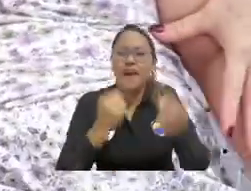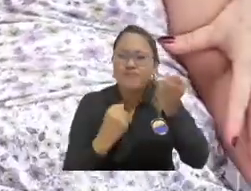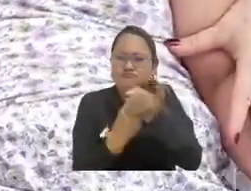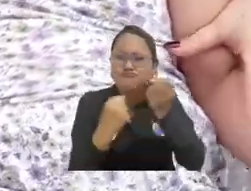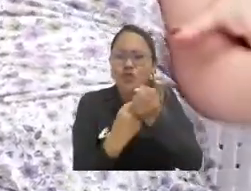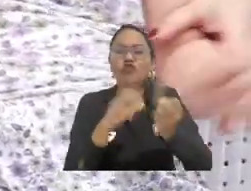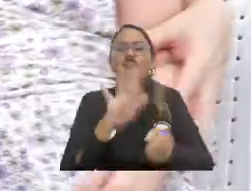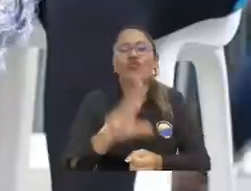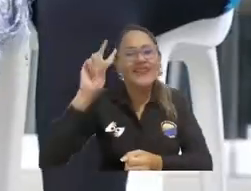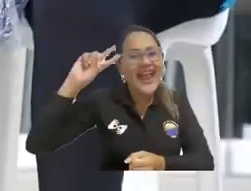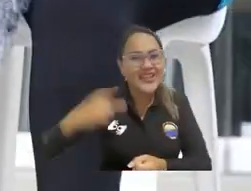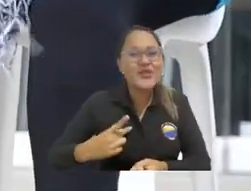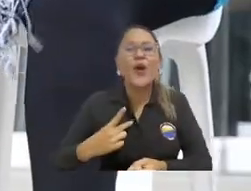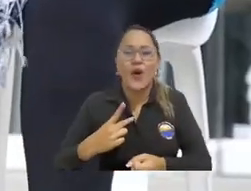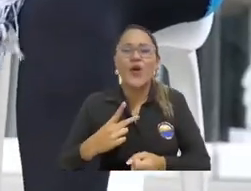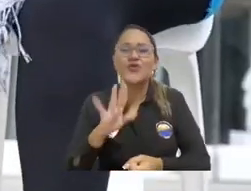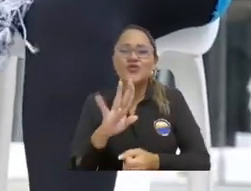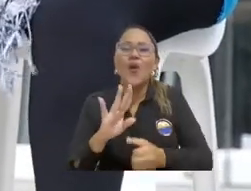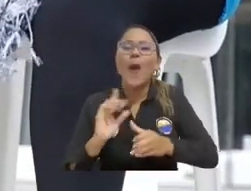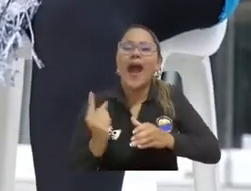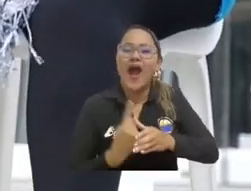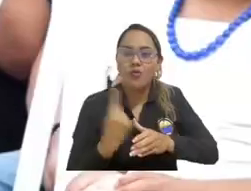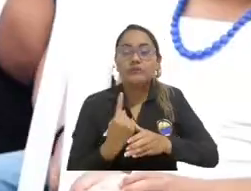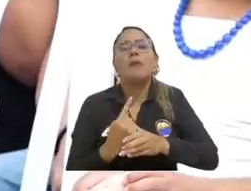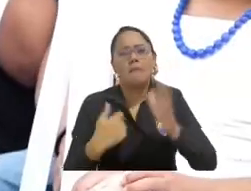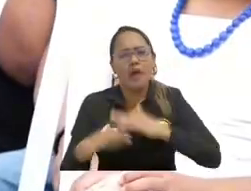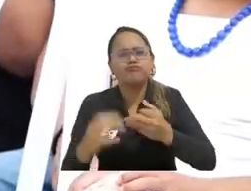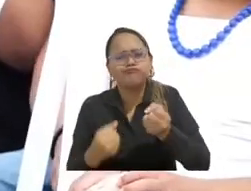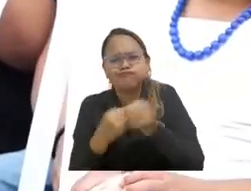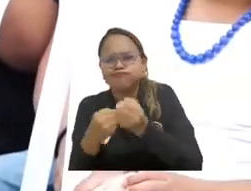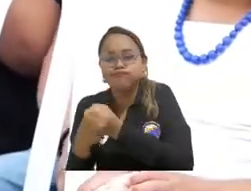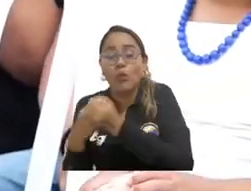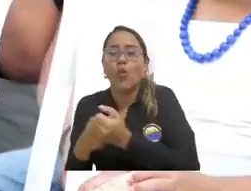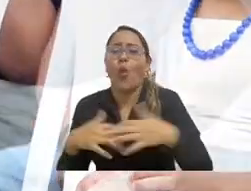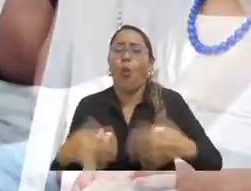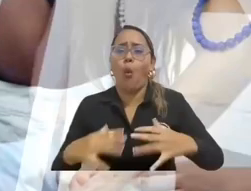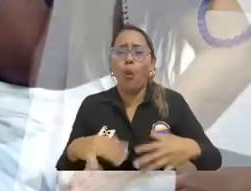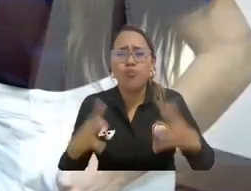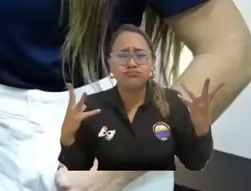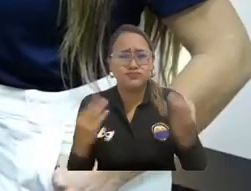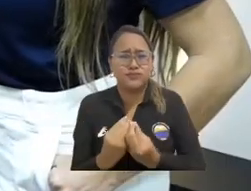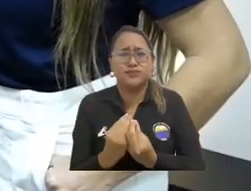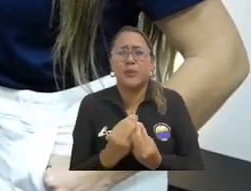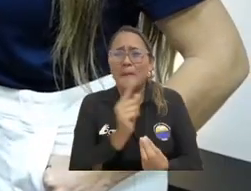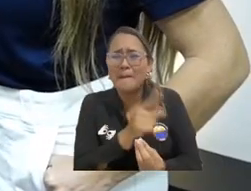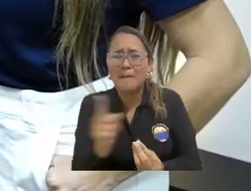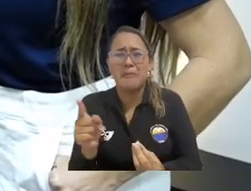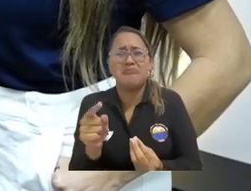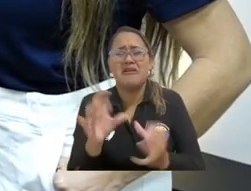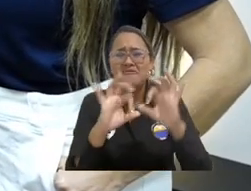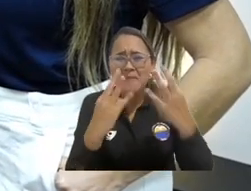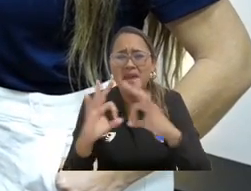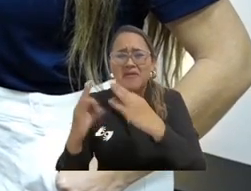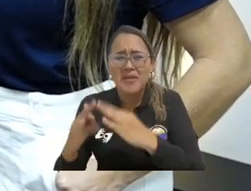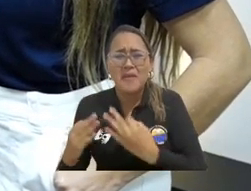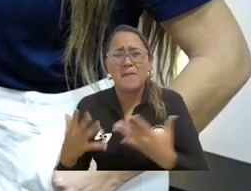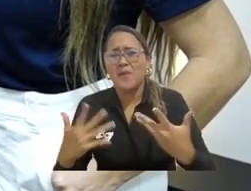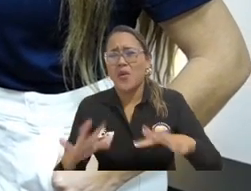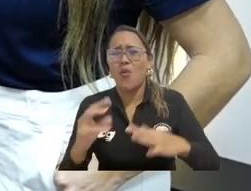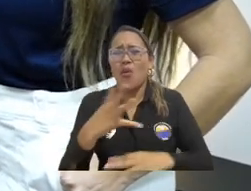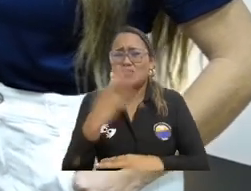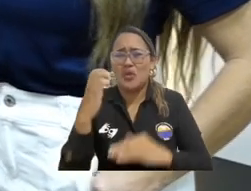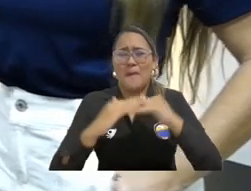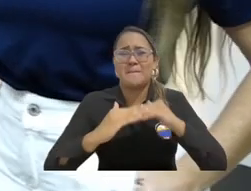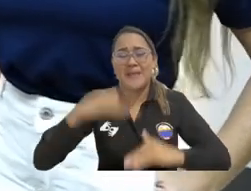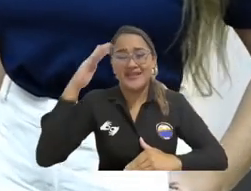el trastorno del espectro autista en sus diferentes facetas y manifestaciones. Somos un grupo de más de 400 familias con niños